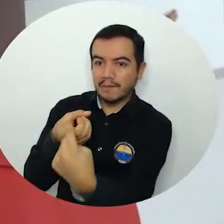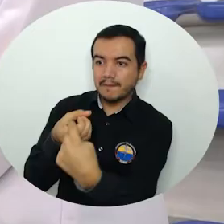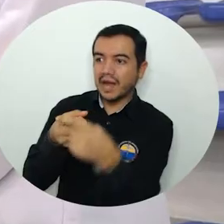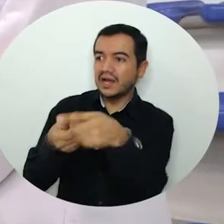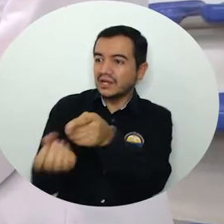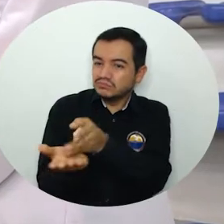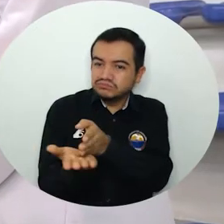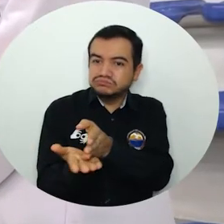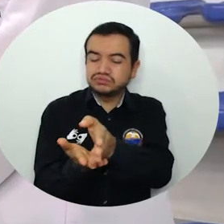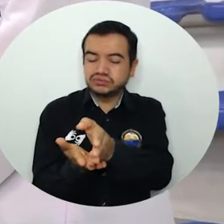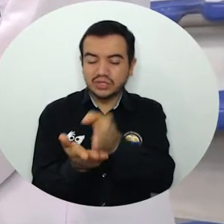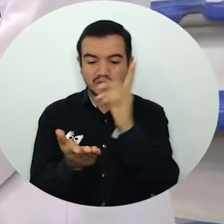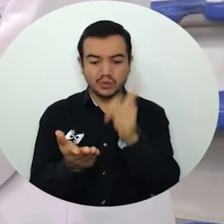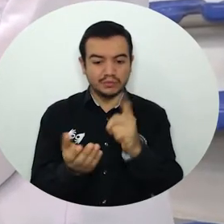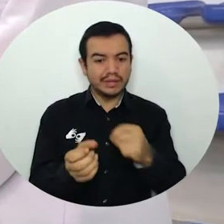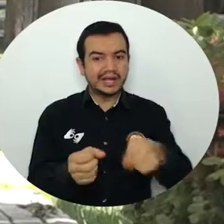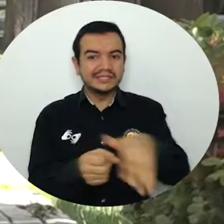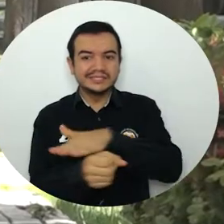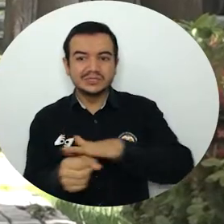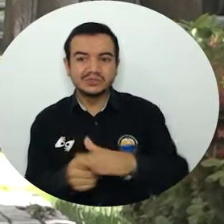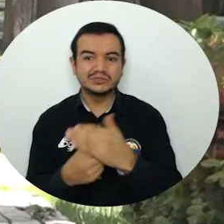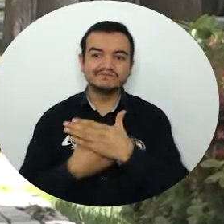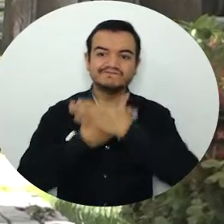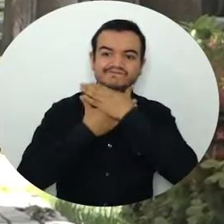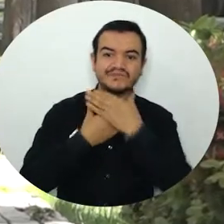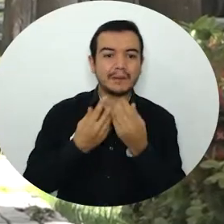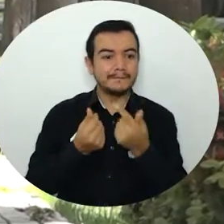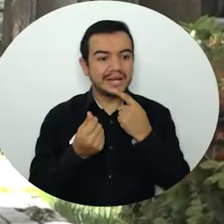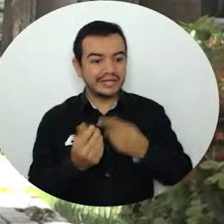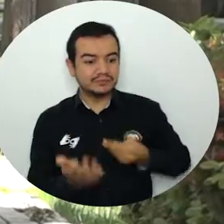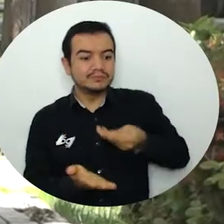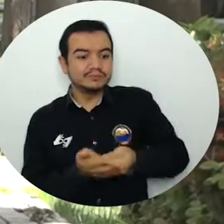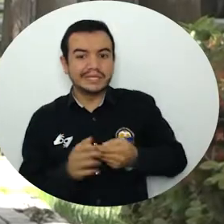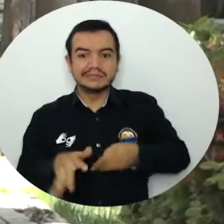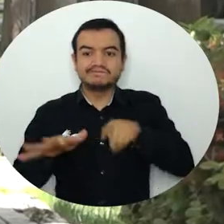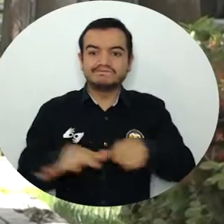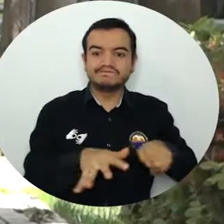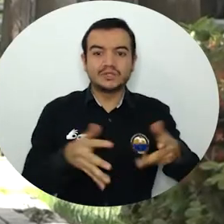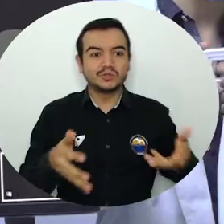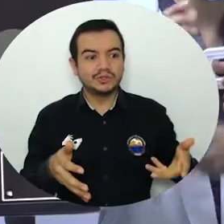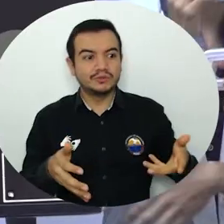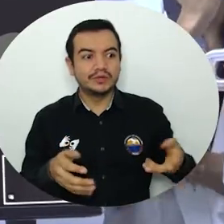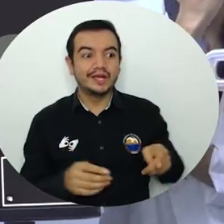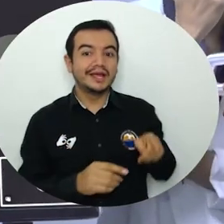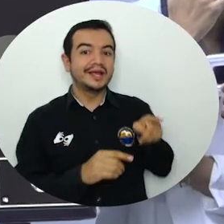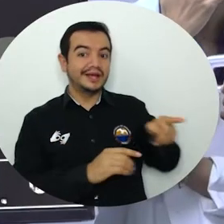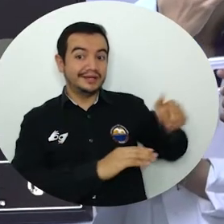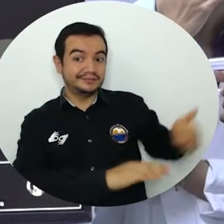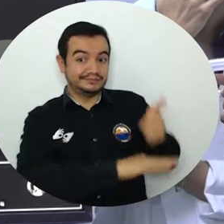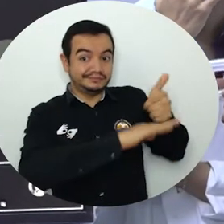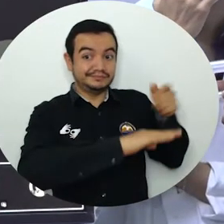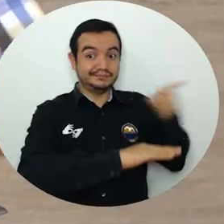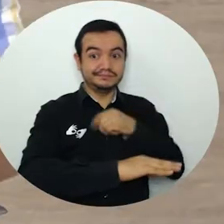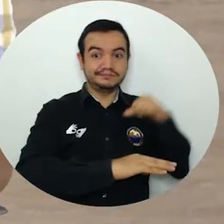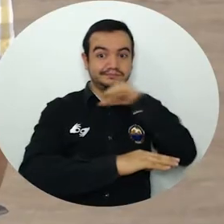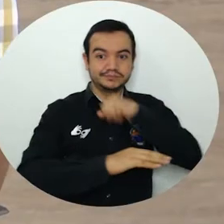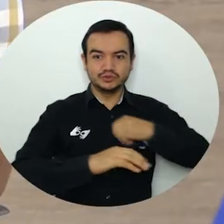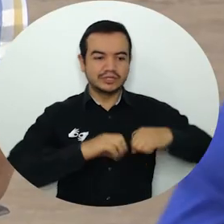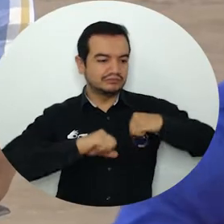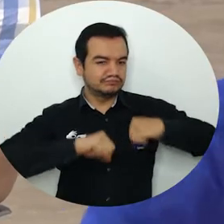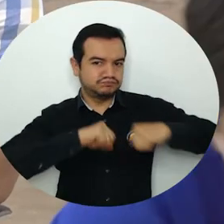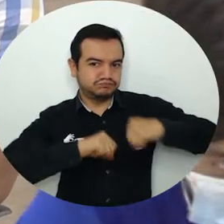a las dificultades económicas para pagar sus semestres. La gestión institucional para la matrícula cero en cabeza del rector Pablo Vera